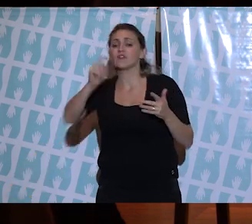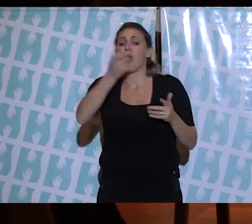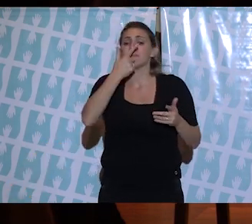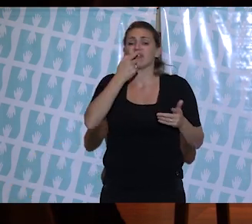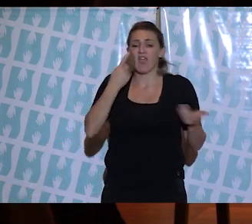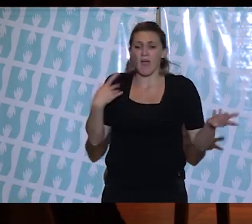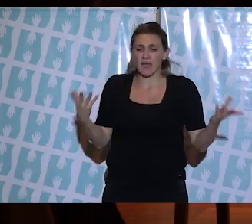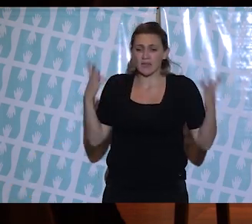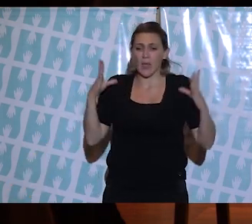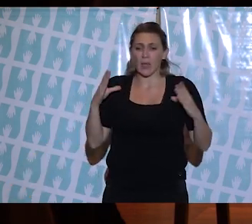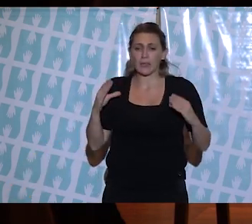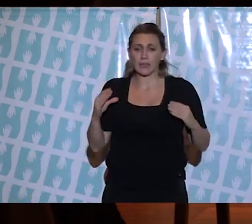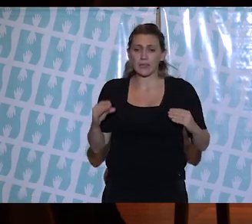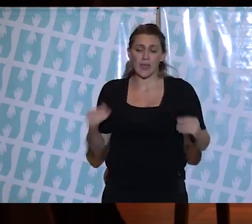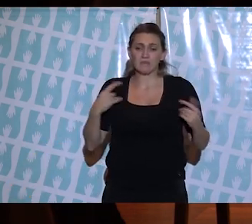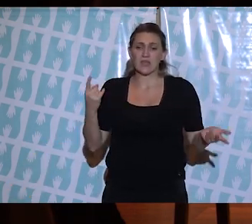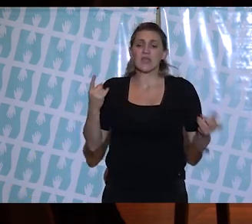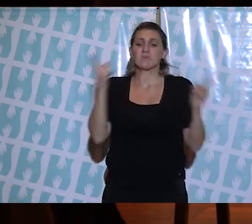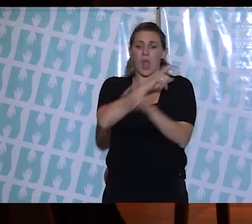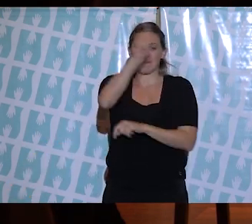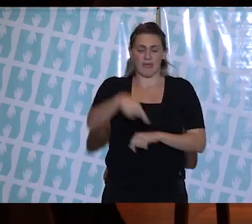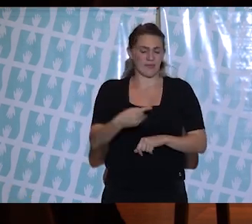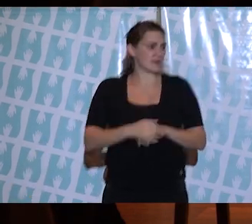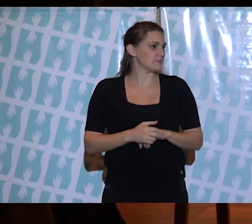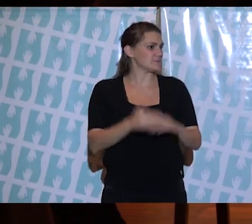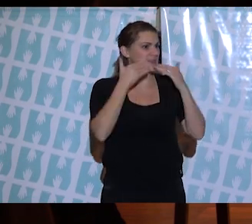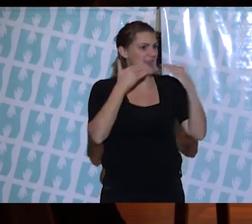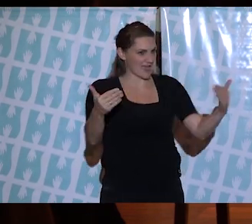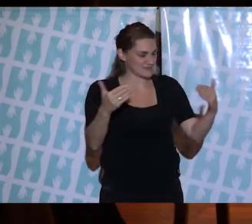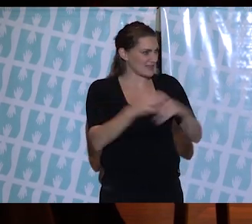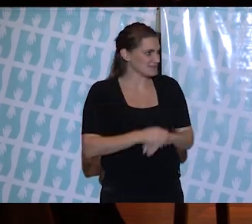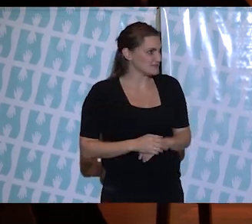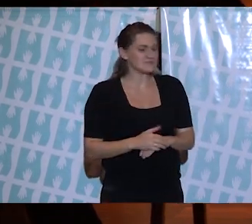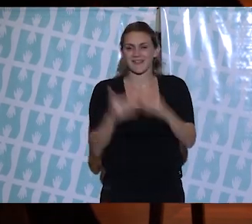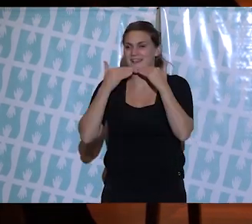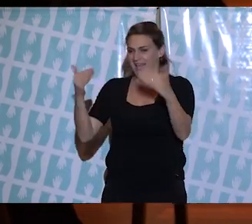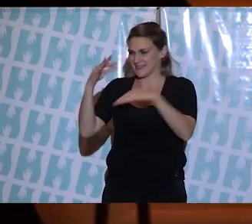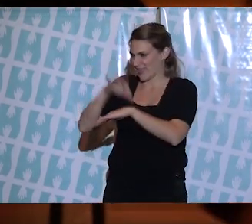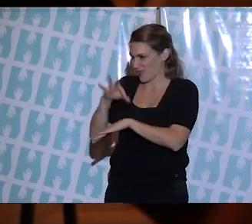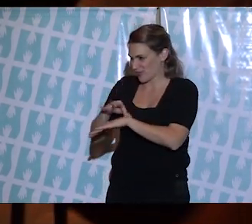Así que es válida la pregunta. Bueno, gracias. Gracias, doctor.